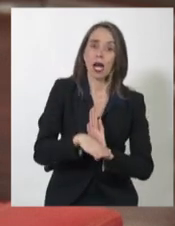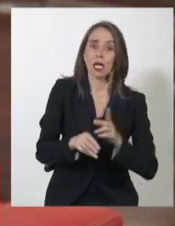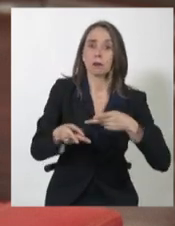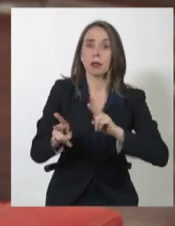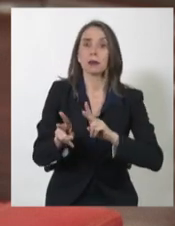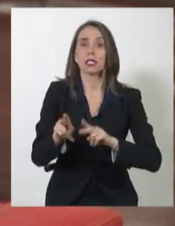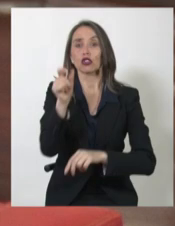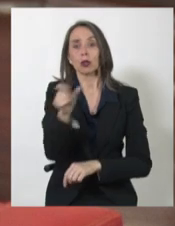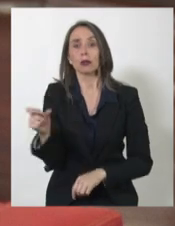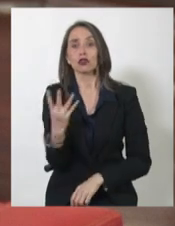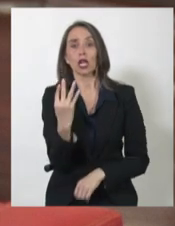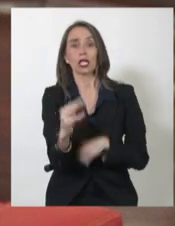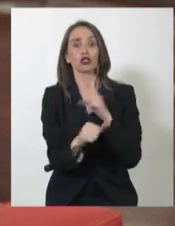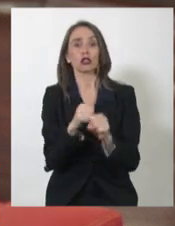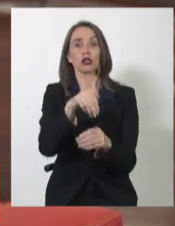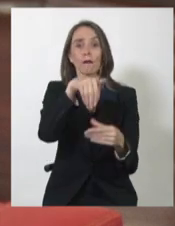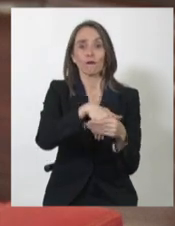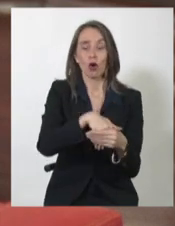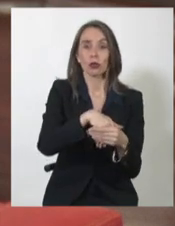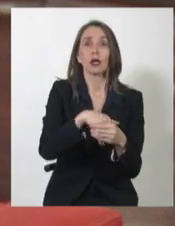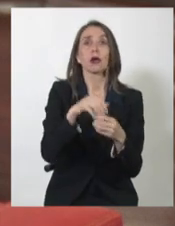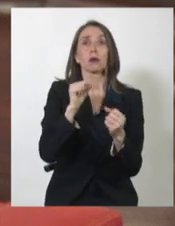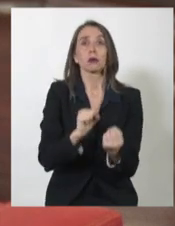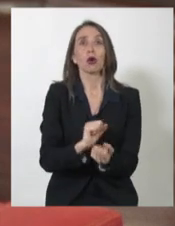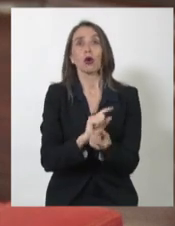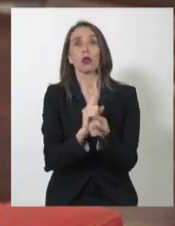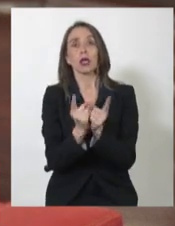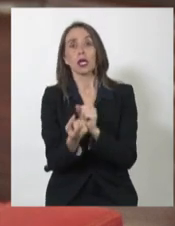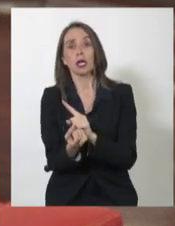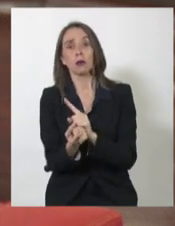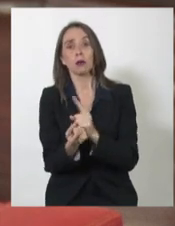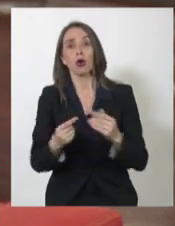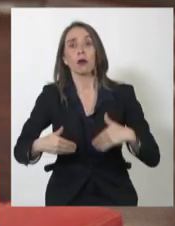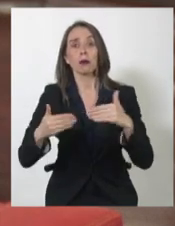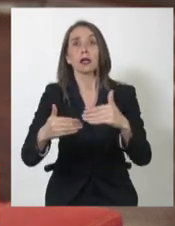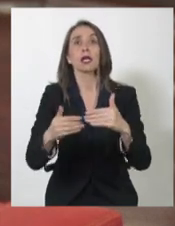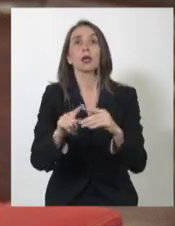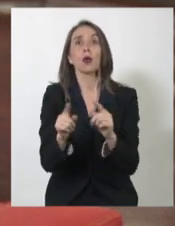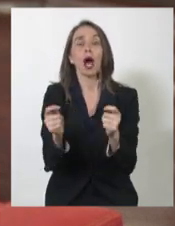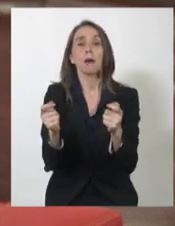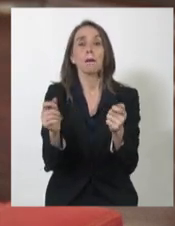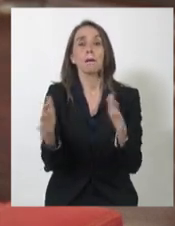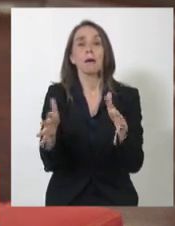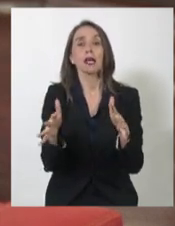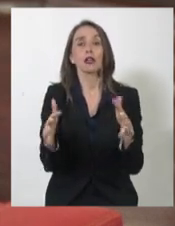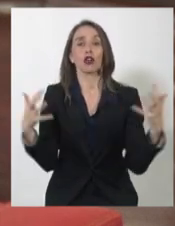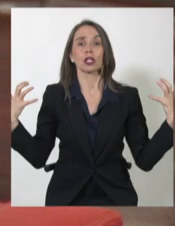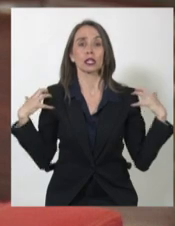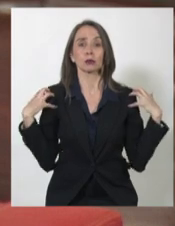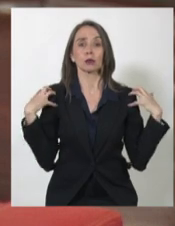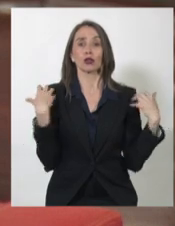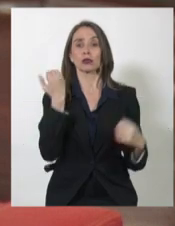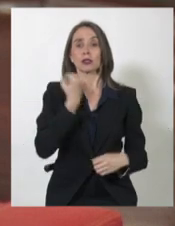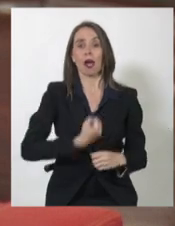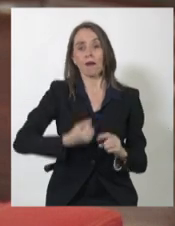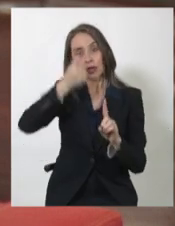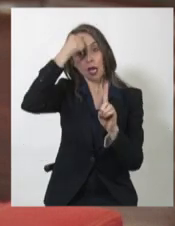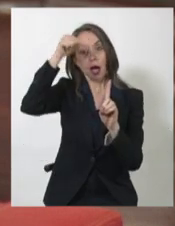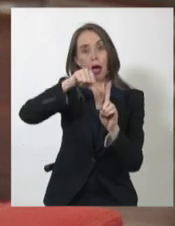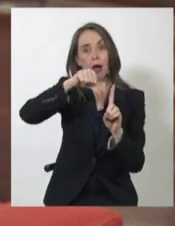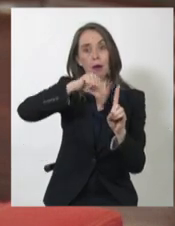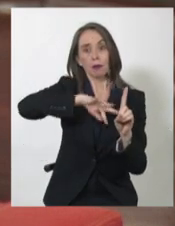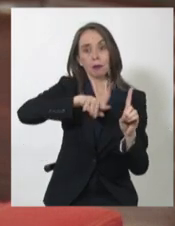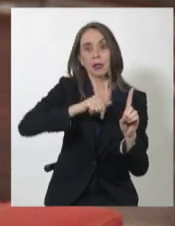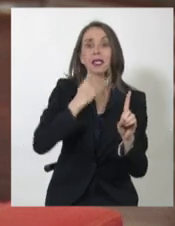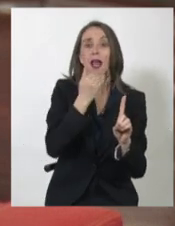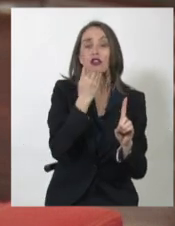años, porque podríamos caer en una dinámica de hacer un paralelo con la responsabilidad penal